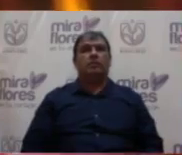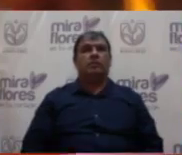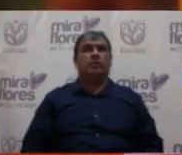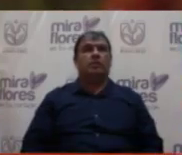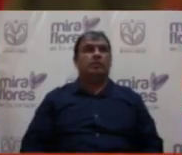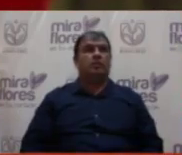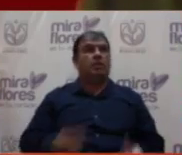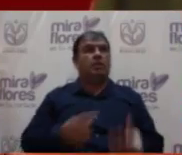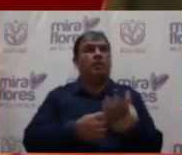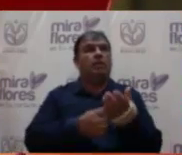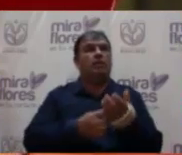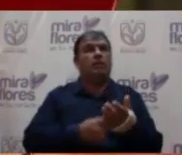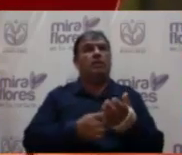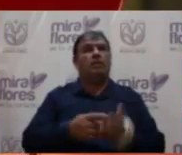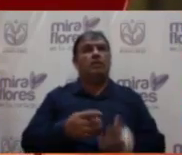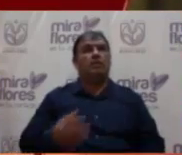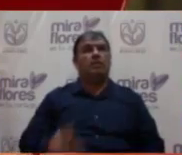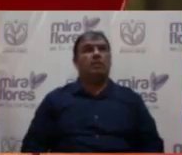debate.